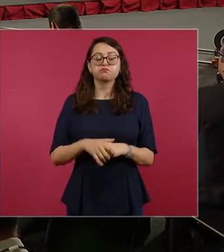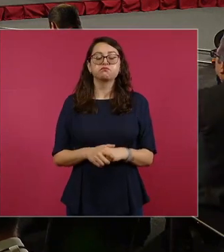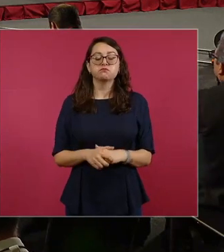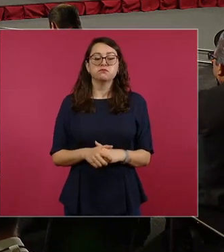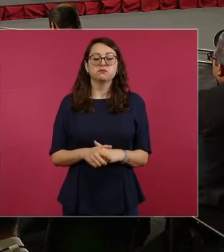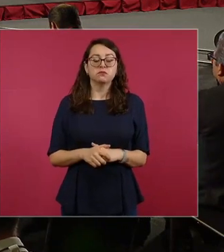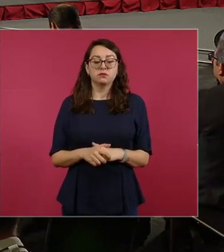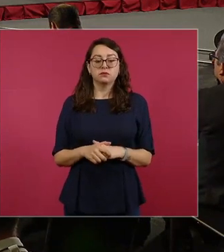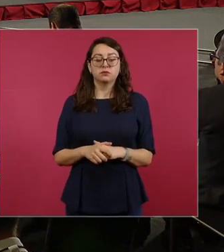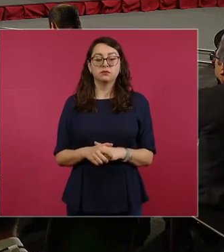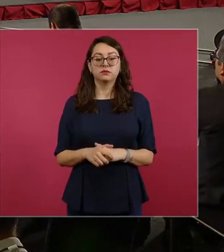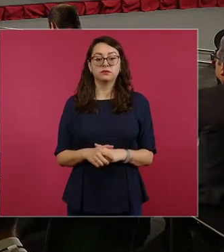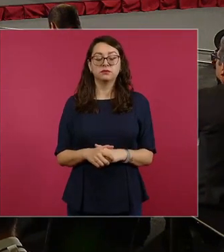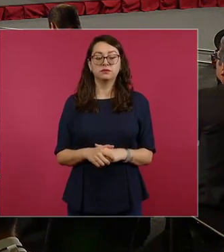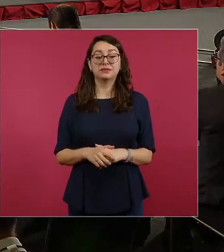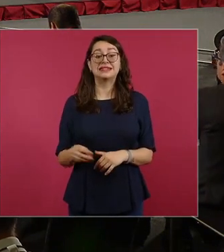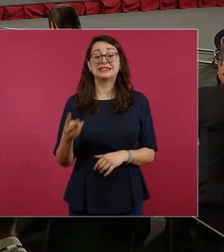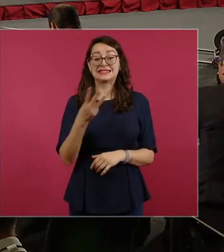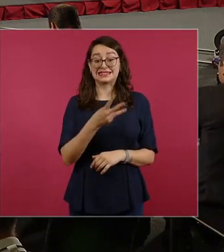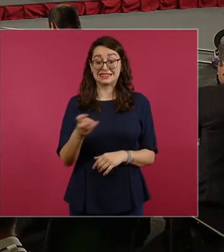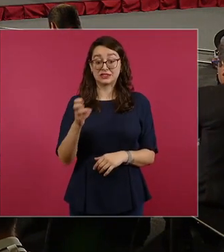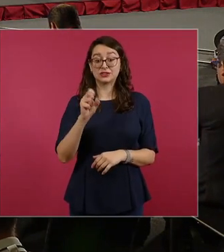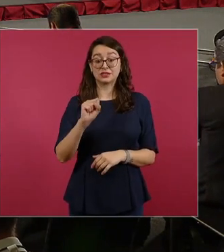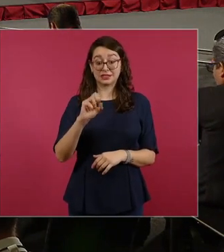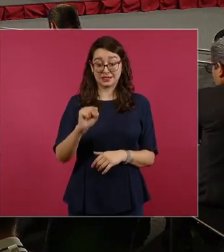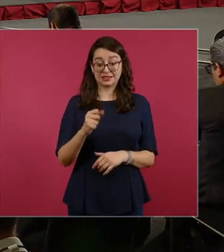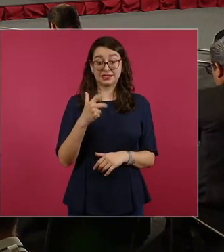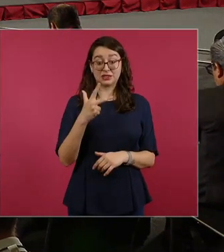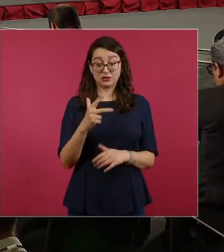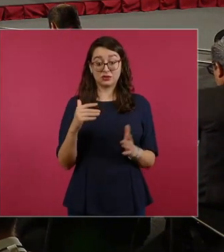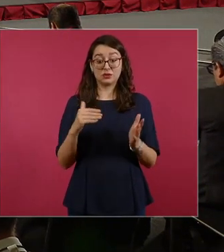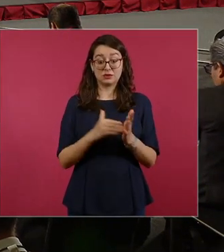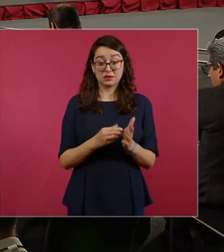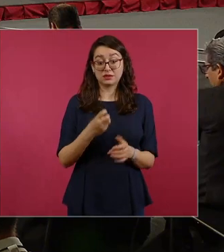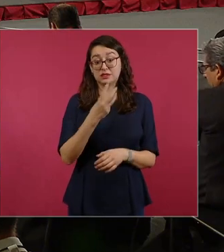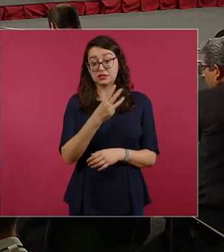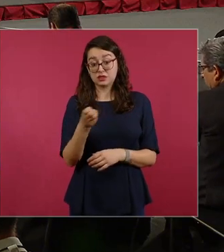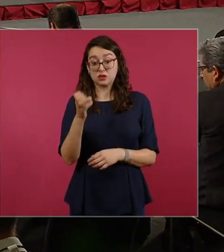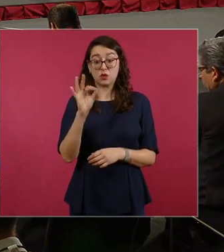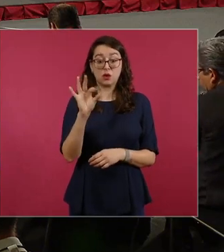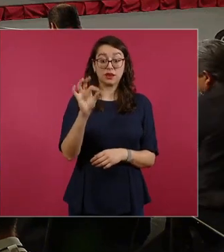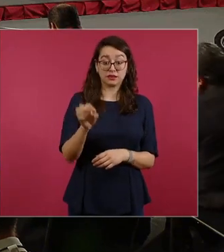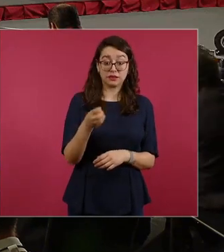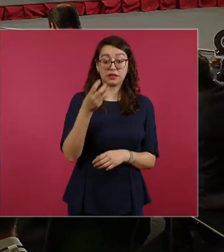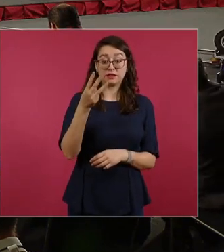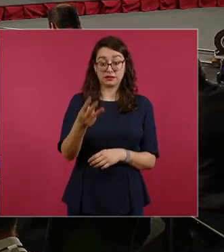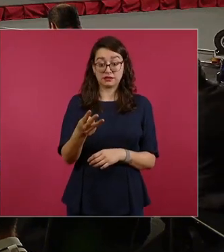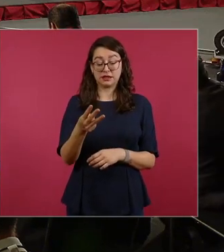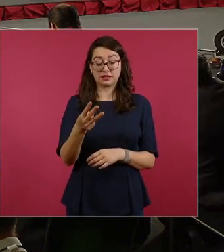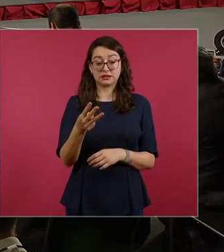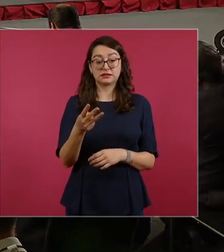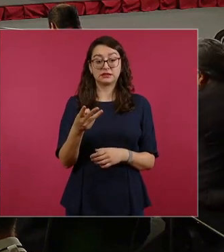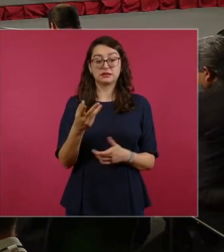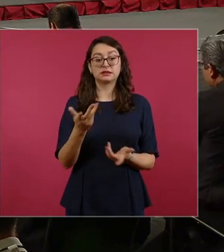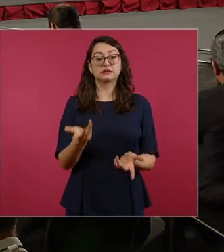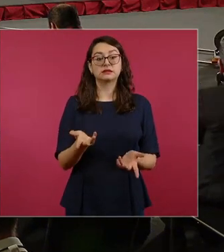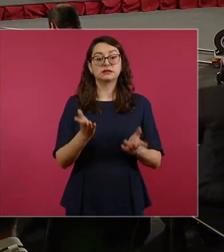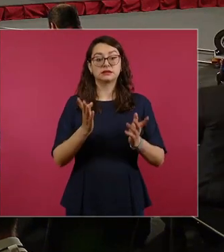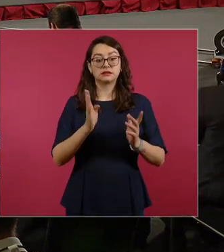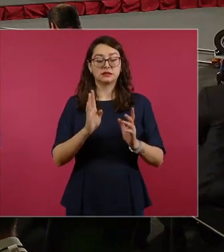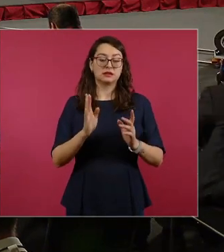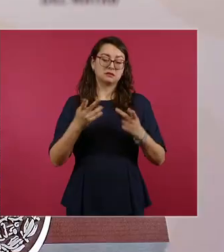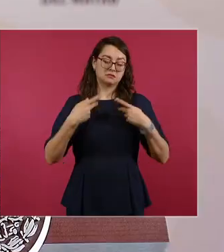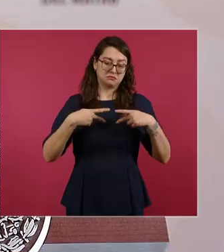por un efectivo de 368 mil 343 elementos, con 30 mil 206 vehículos,